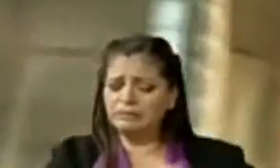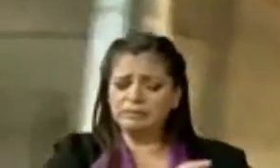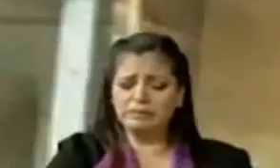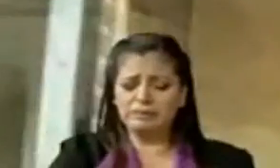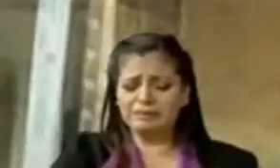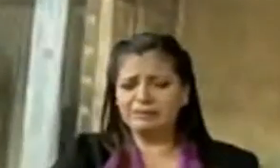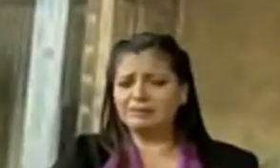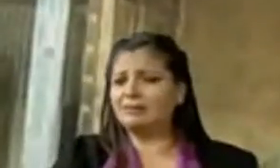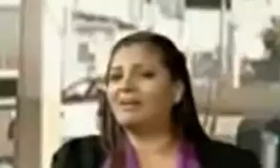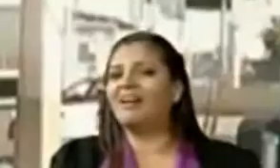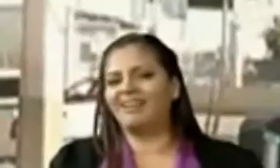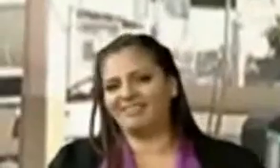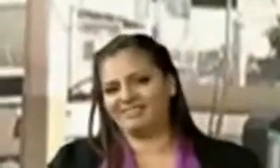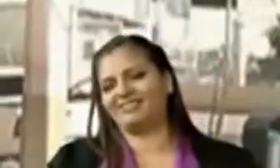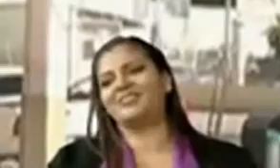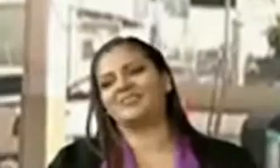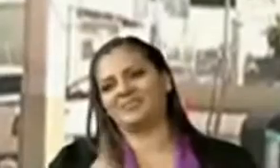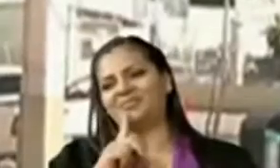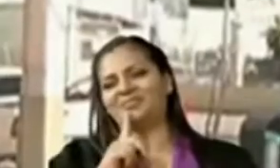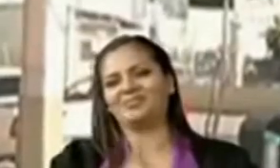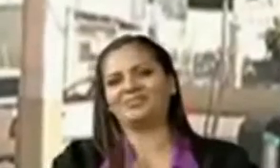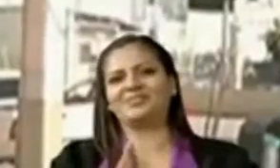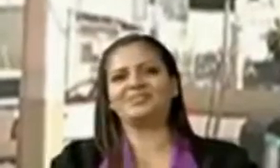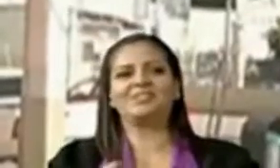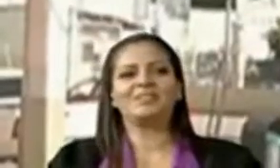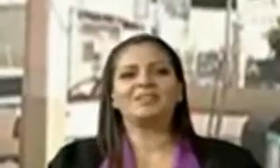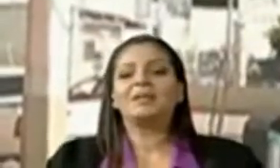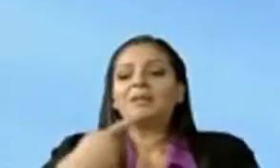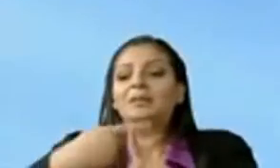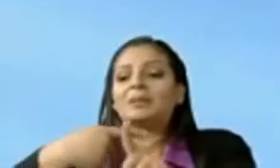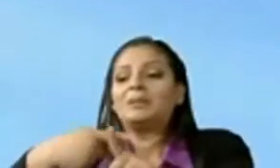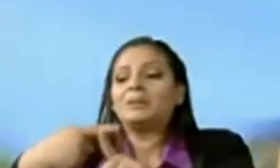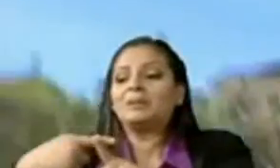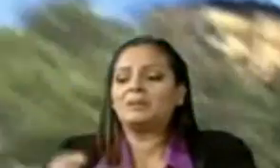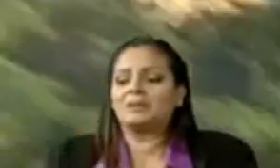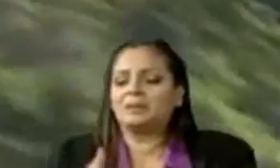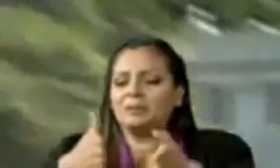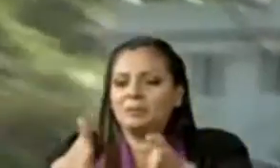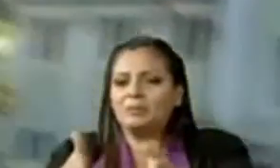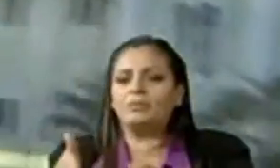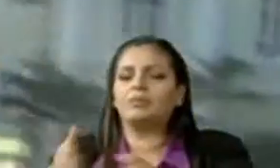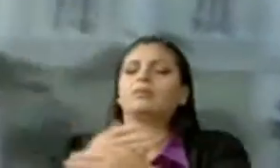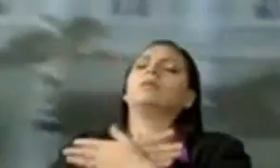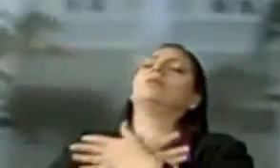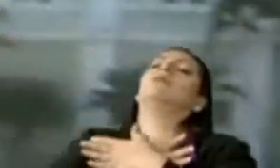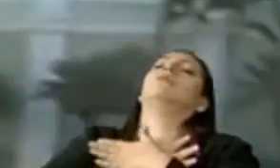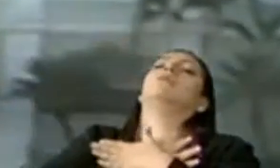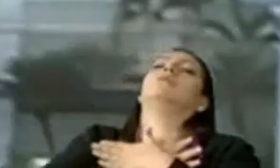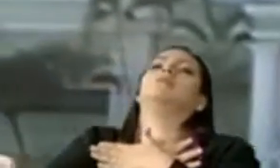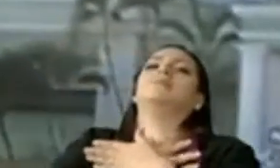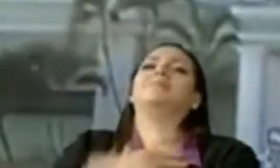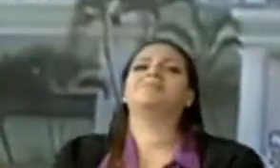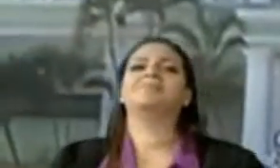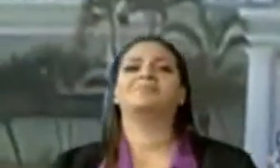una ciudad envuelta también en leyendas y mitos que la encaminan a convertirse en una gran metrópoli.